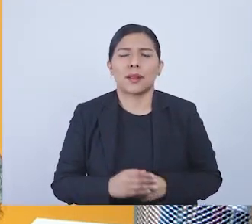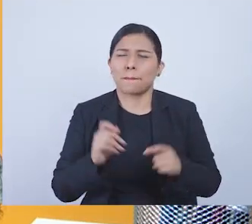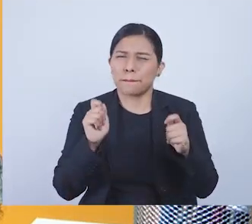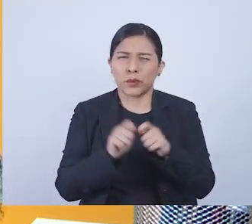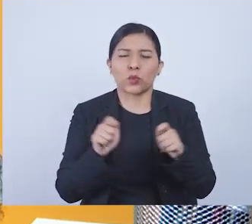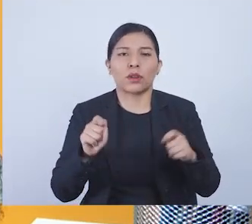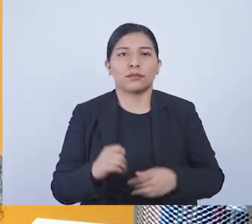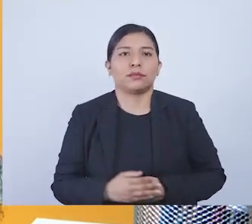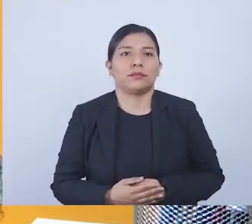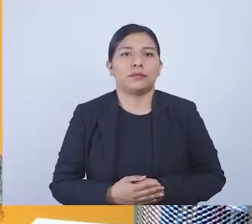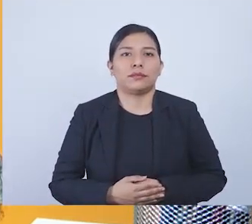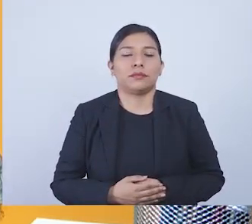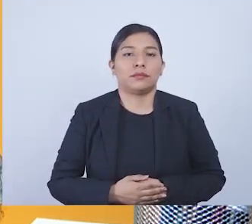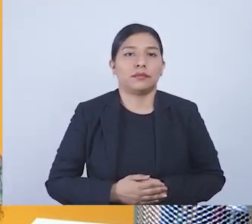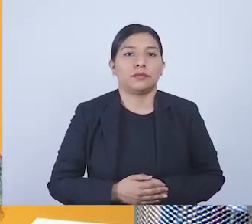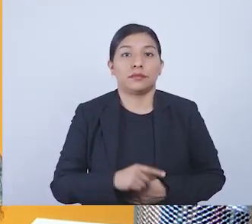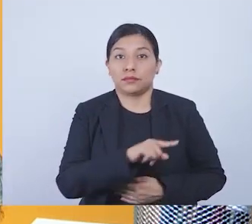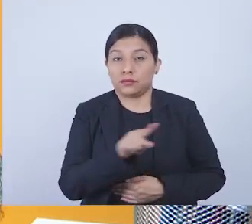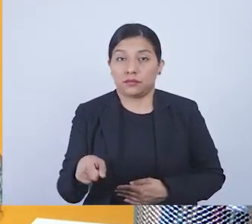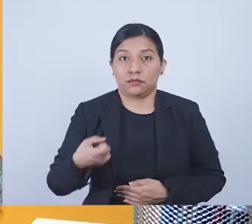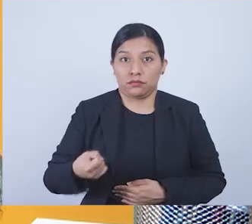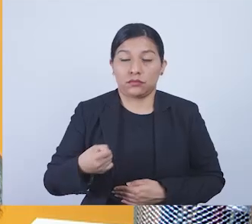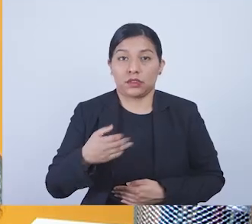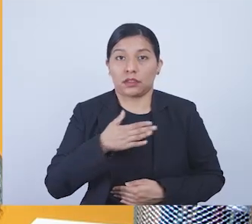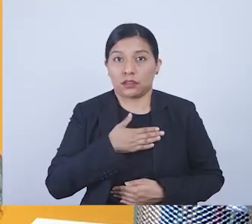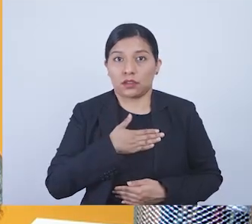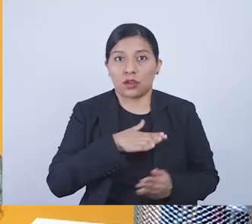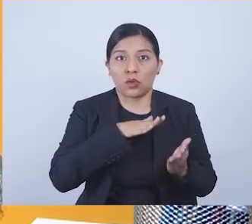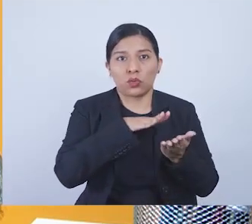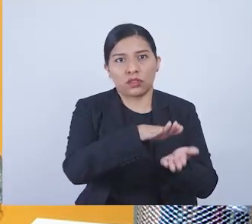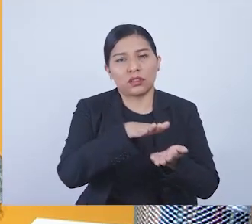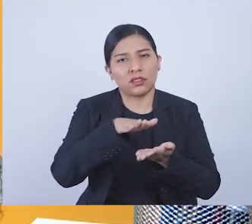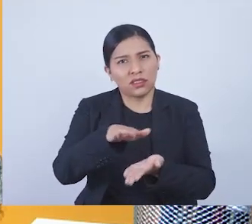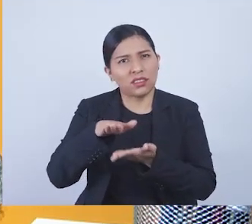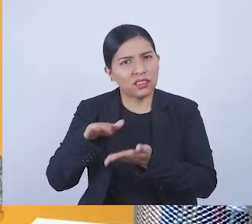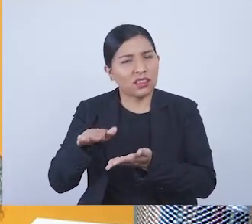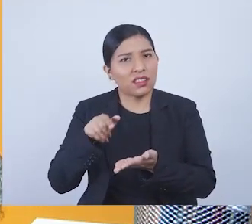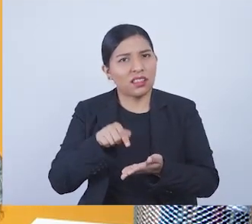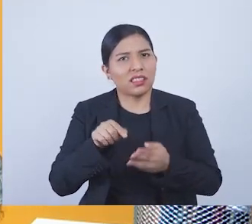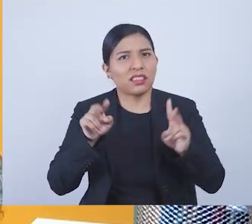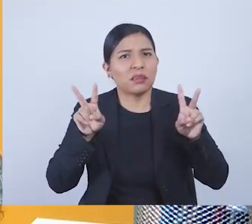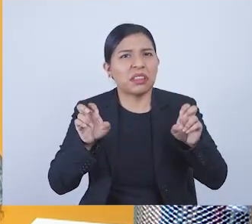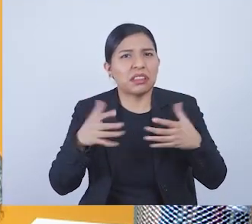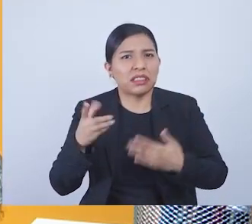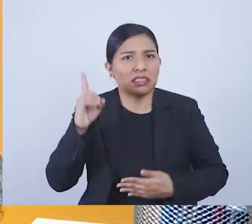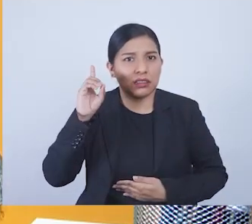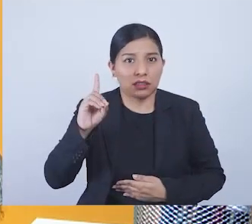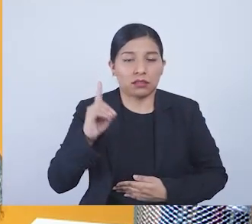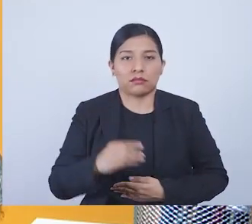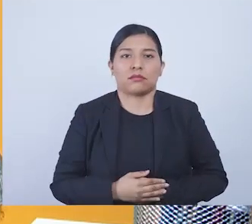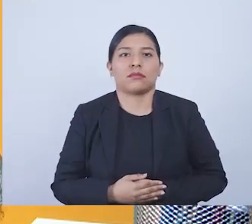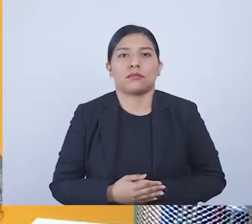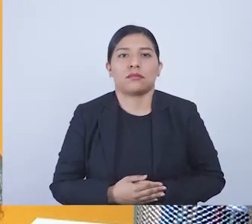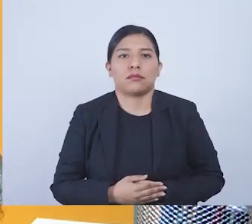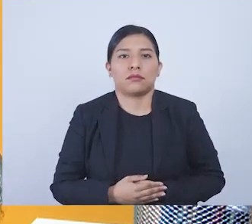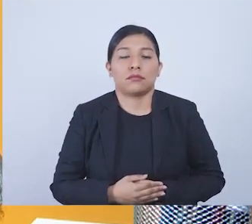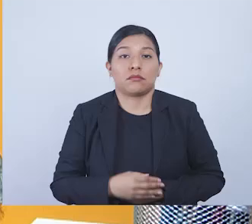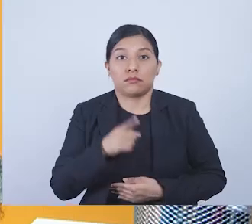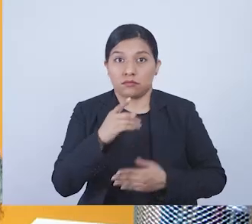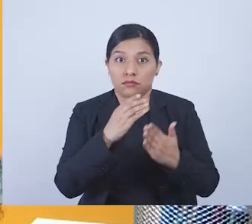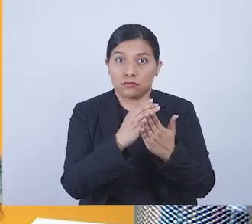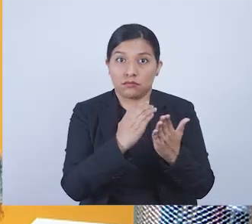puntualmente el currículum tenga unidades didácticas por semana. Nosotros tendríamos que tener, para tener esa estatura